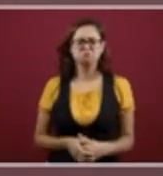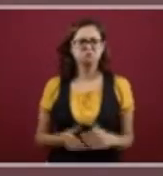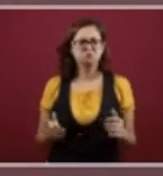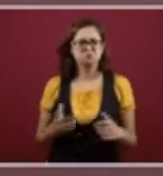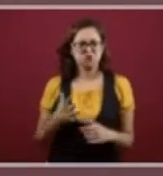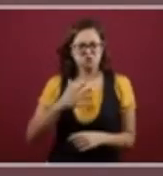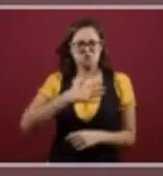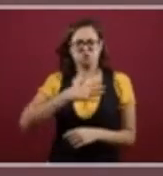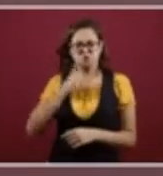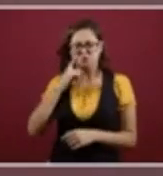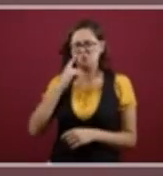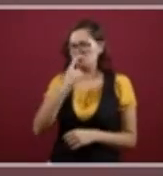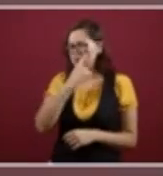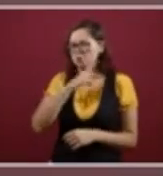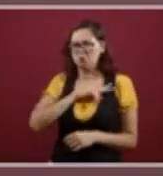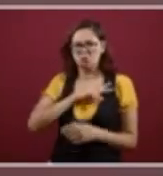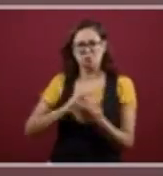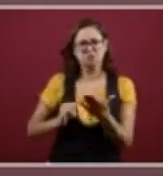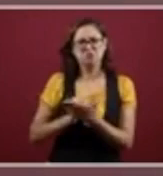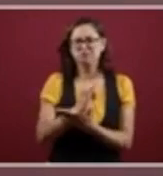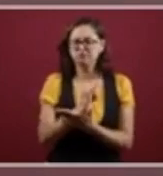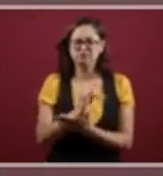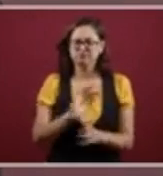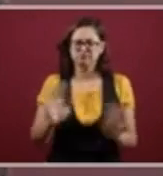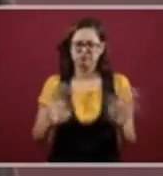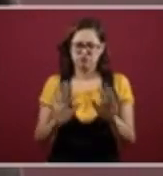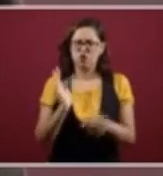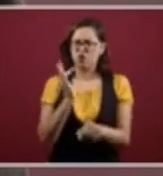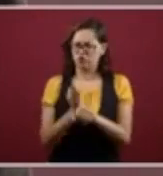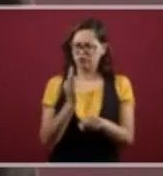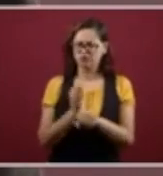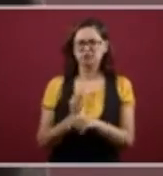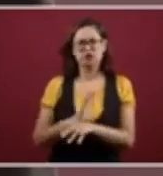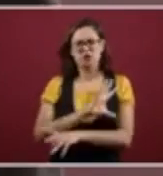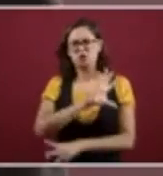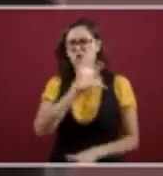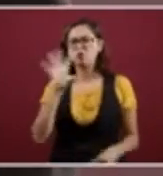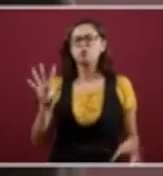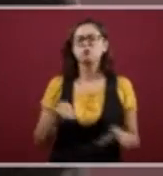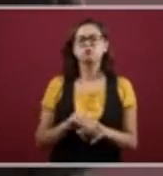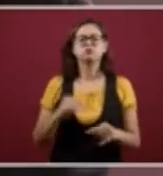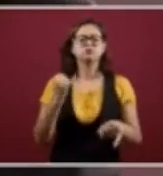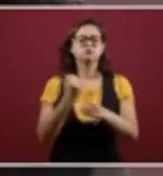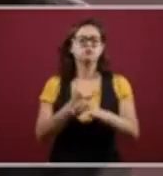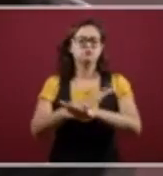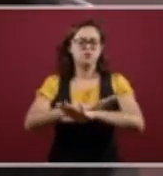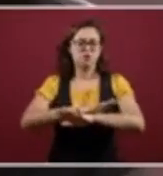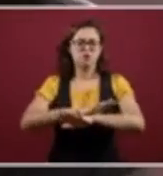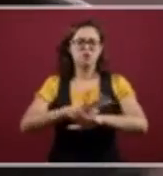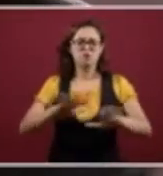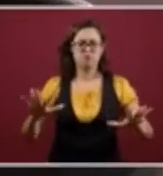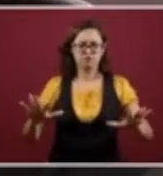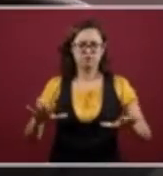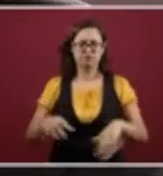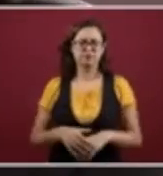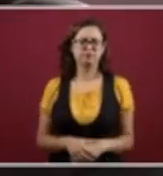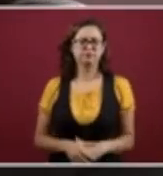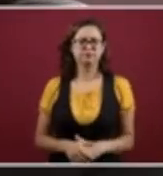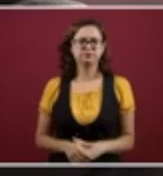arbitrario, les van a dar toda la información, de modo que